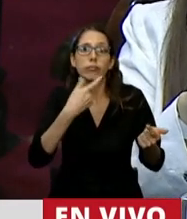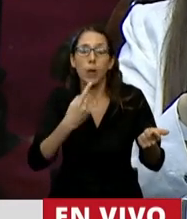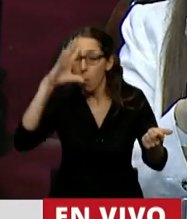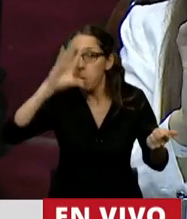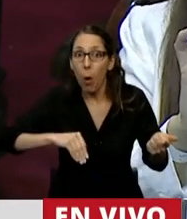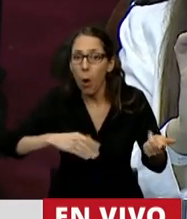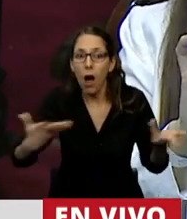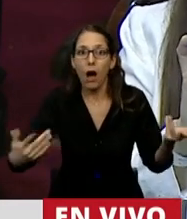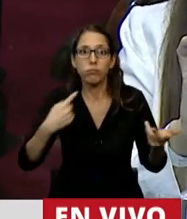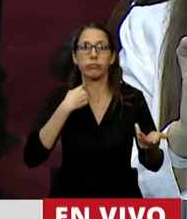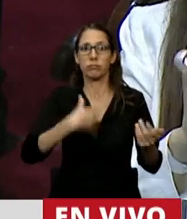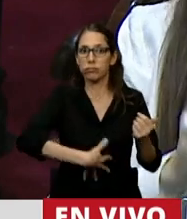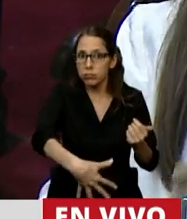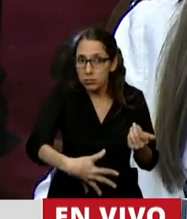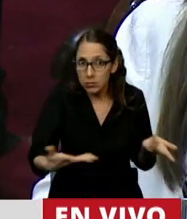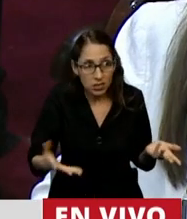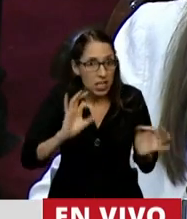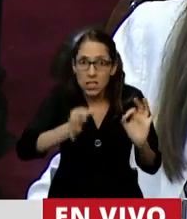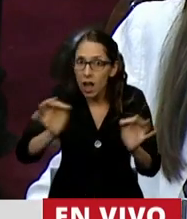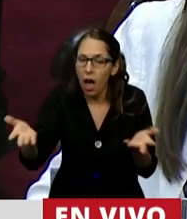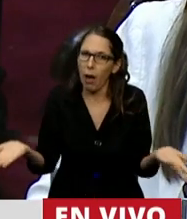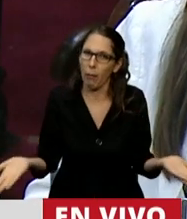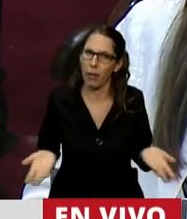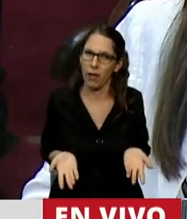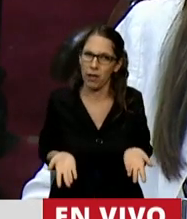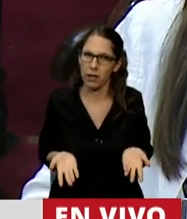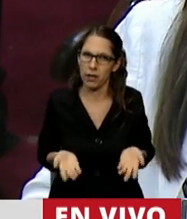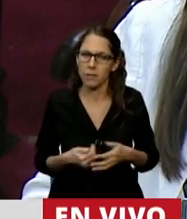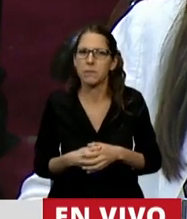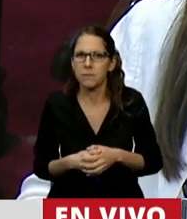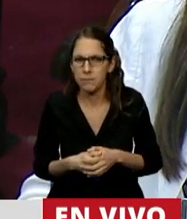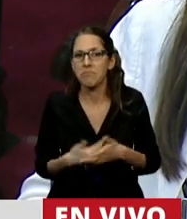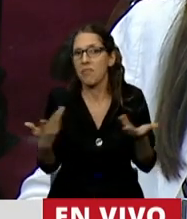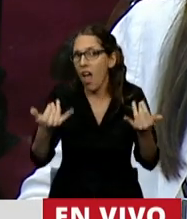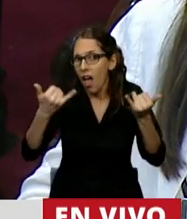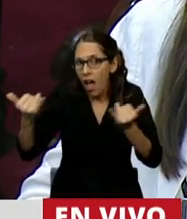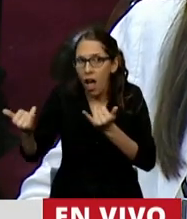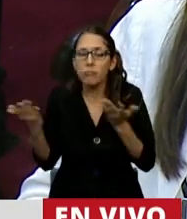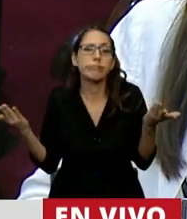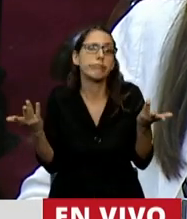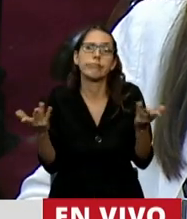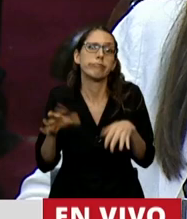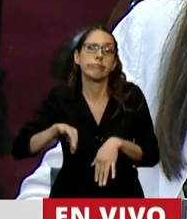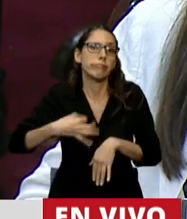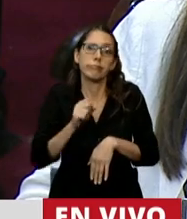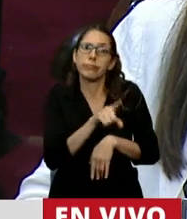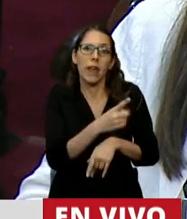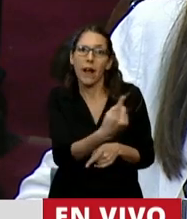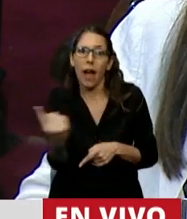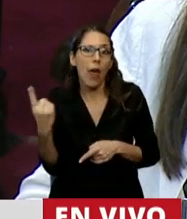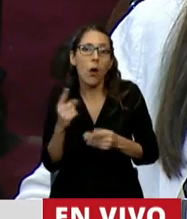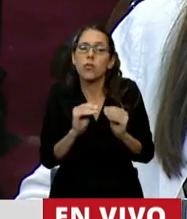mujer se embaraza lo mismo. Esas cosas pasan. Y la historia personal de cada uno es muy